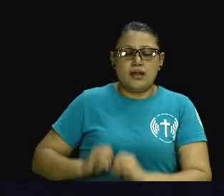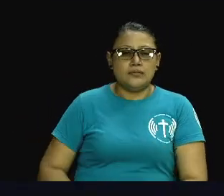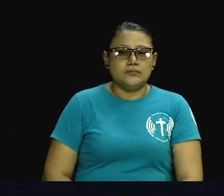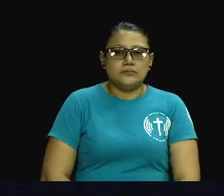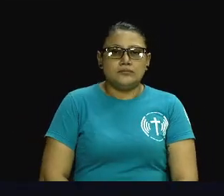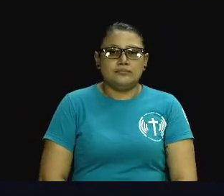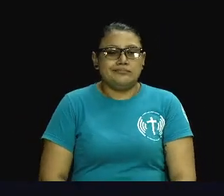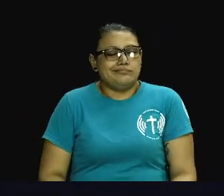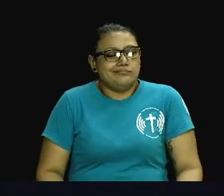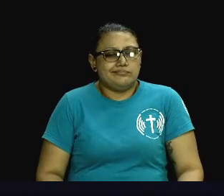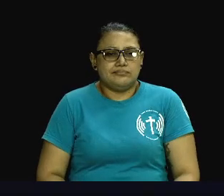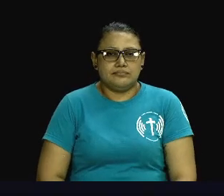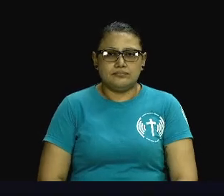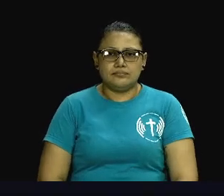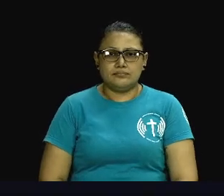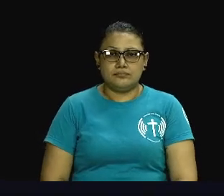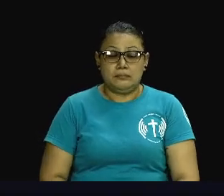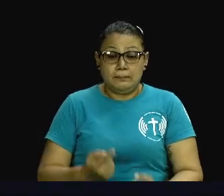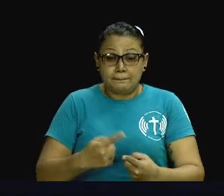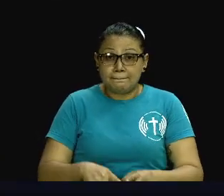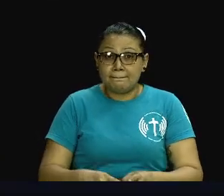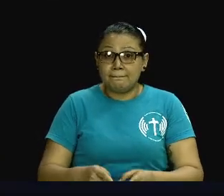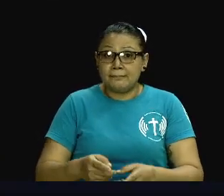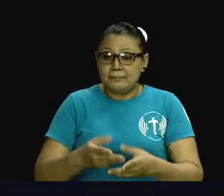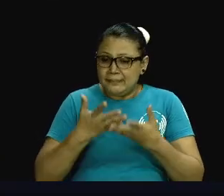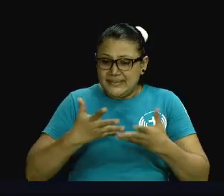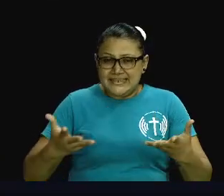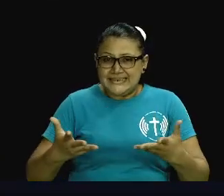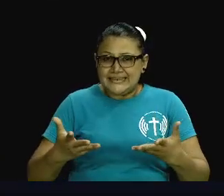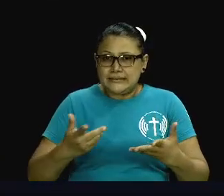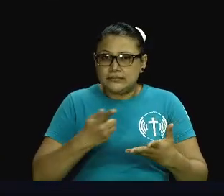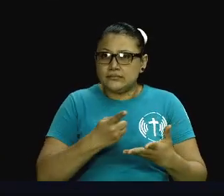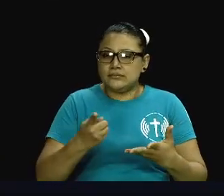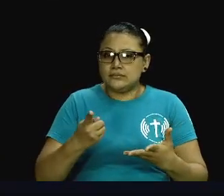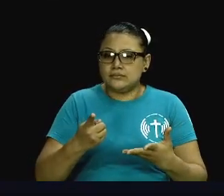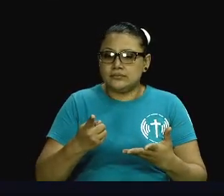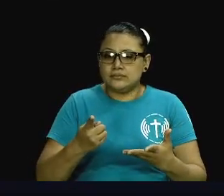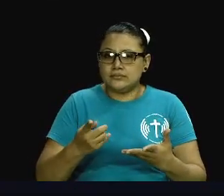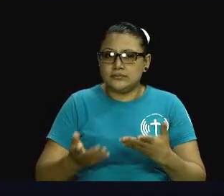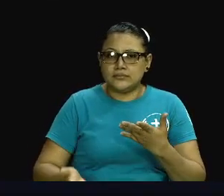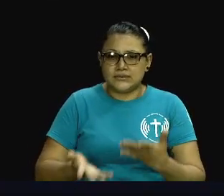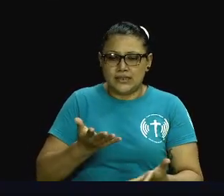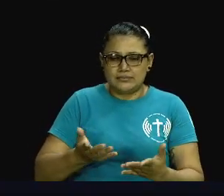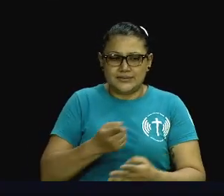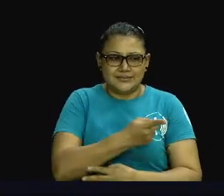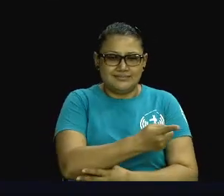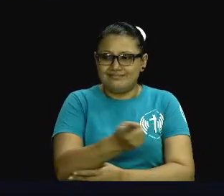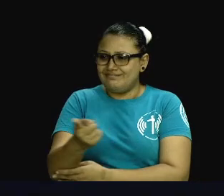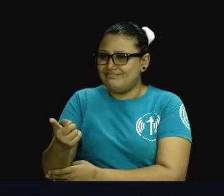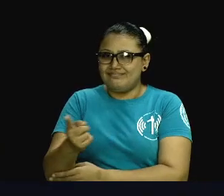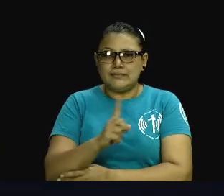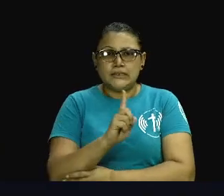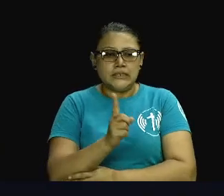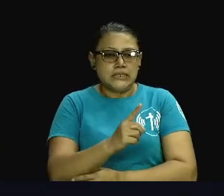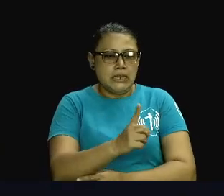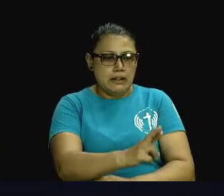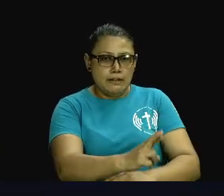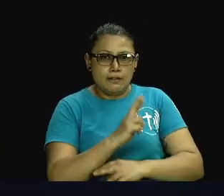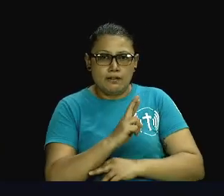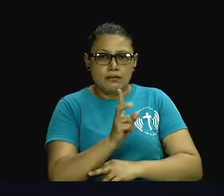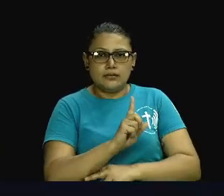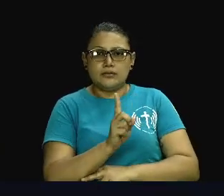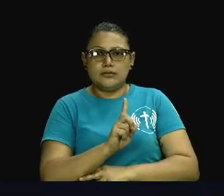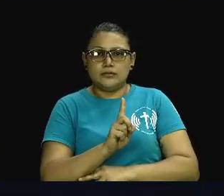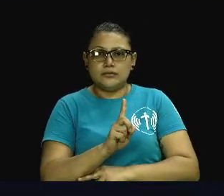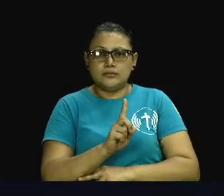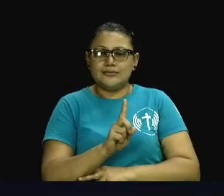veces recuérdalo cuando te dice que no aquí en la tierra es porque dios te quiere decir si